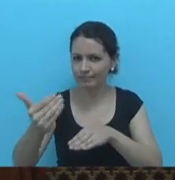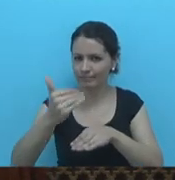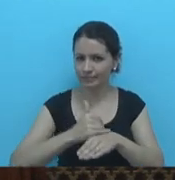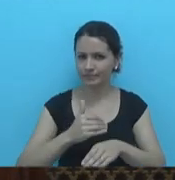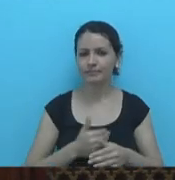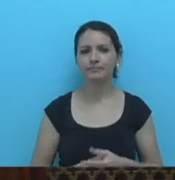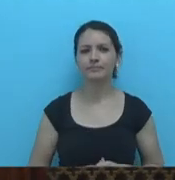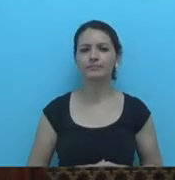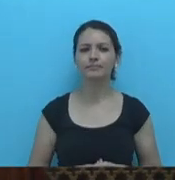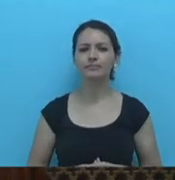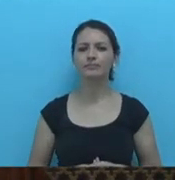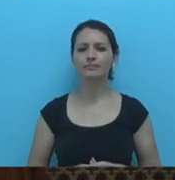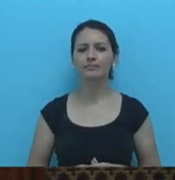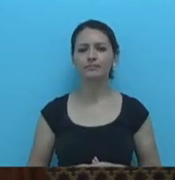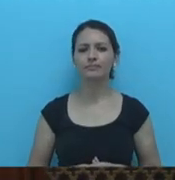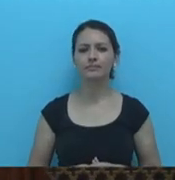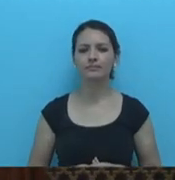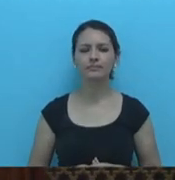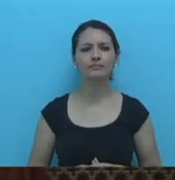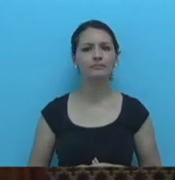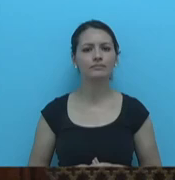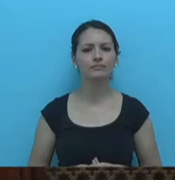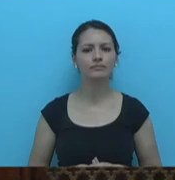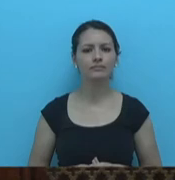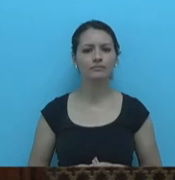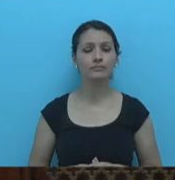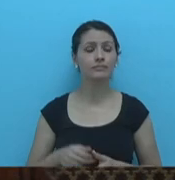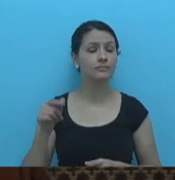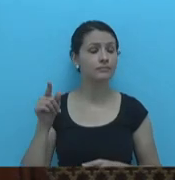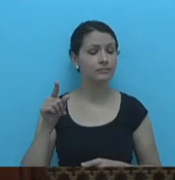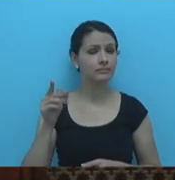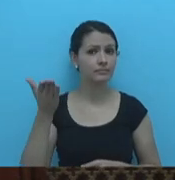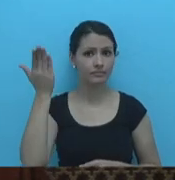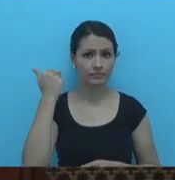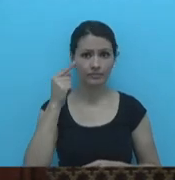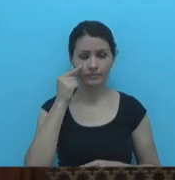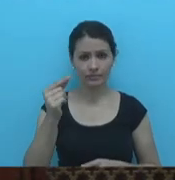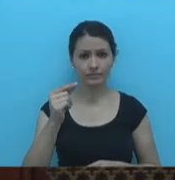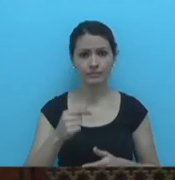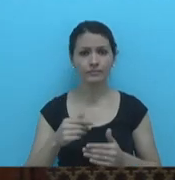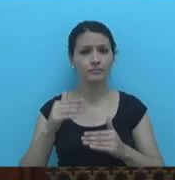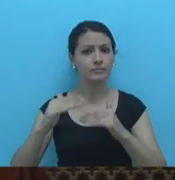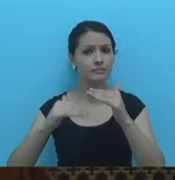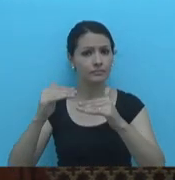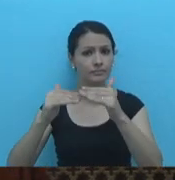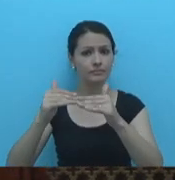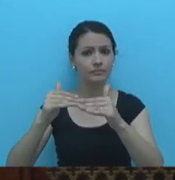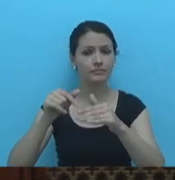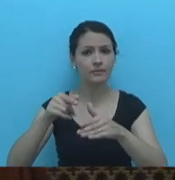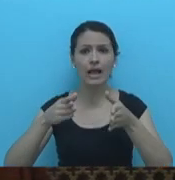a Puerto Campo. Desde esa fecha, con algunas interrupciones debido a las crecientes, el